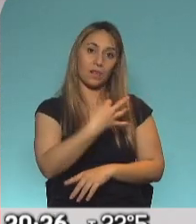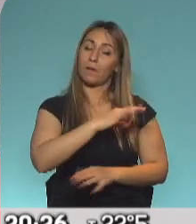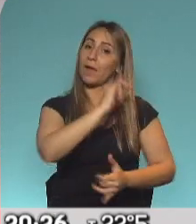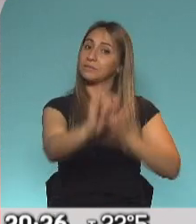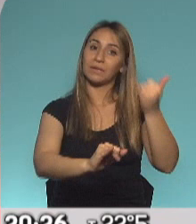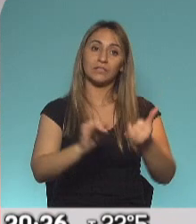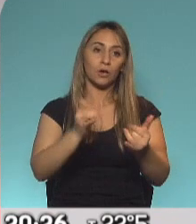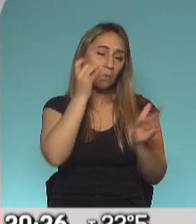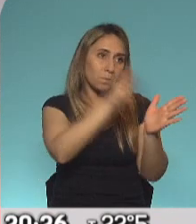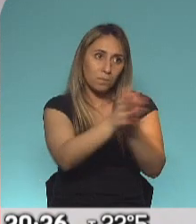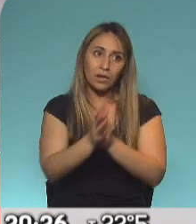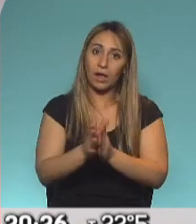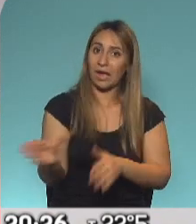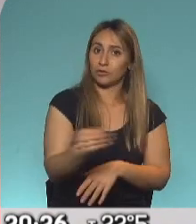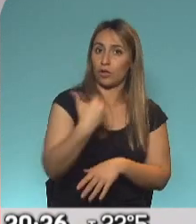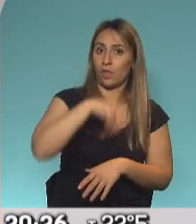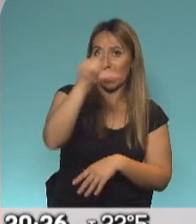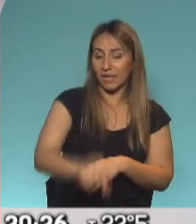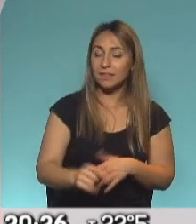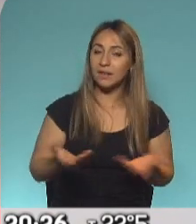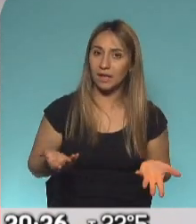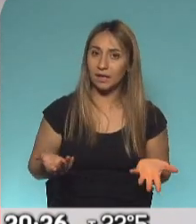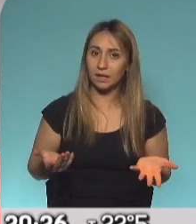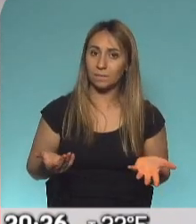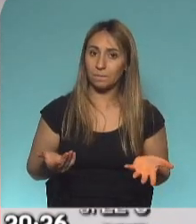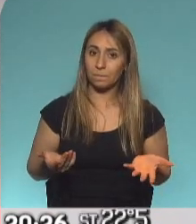argentinas. Y aparte, convengamos también,